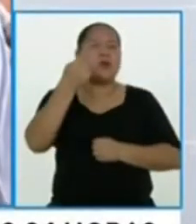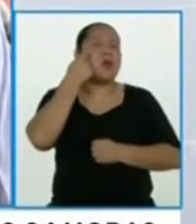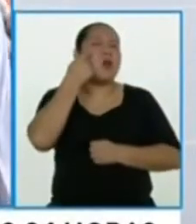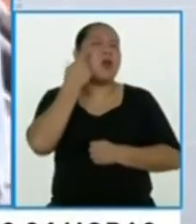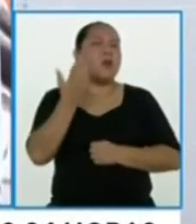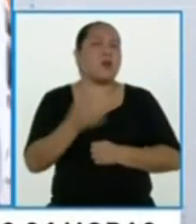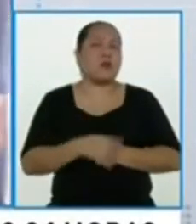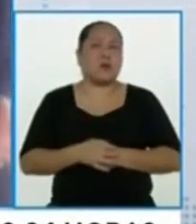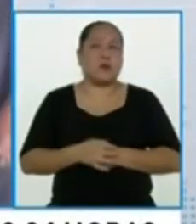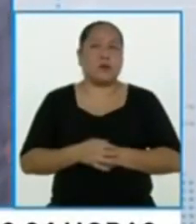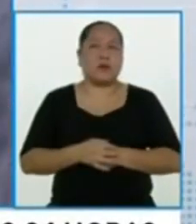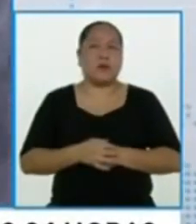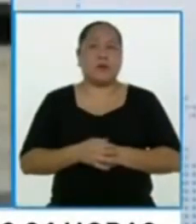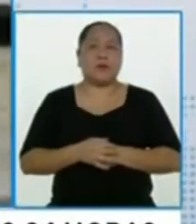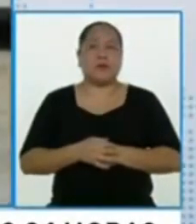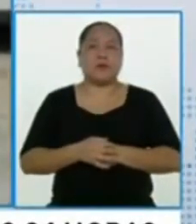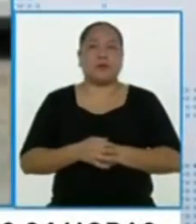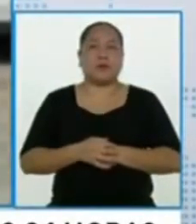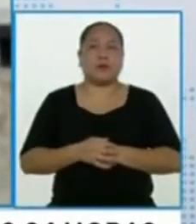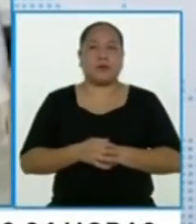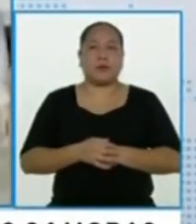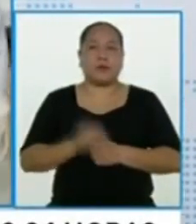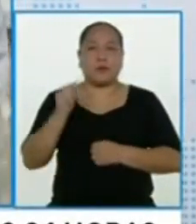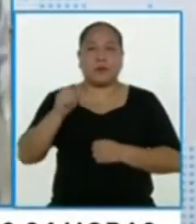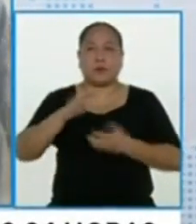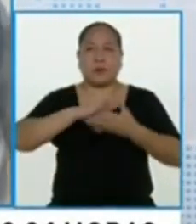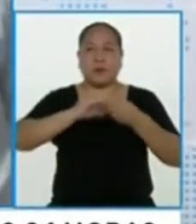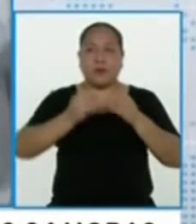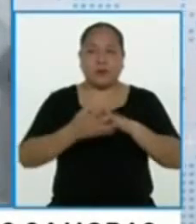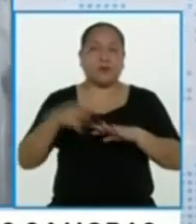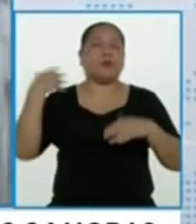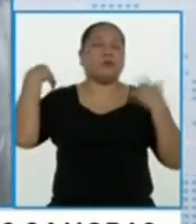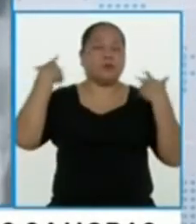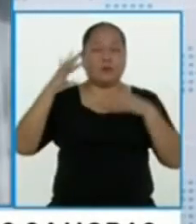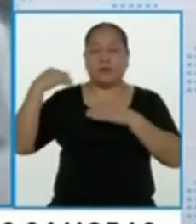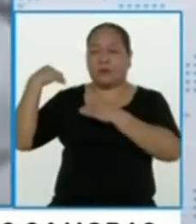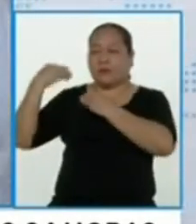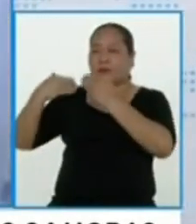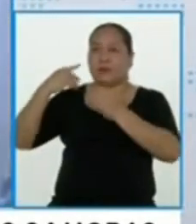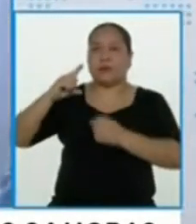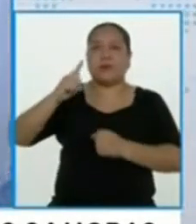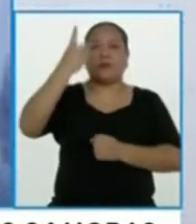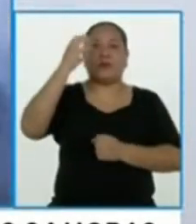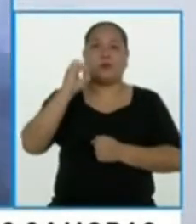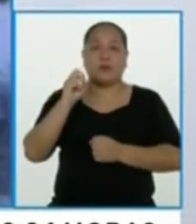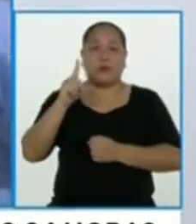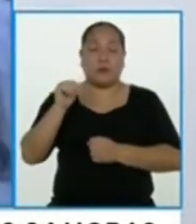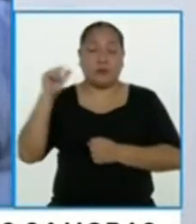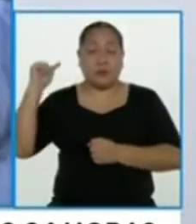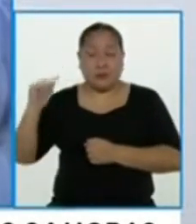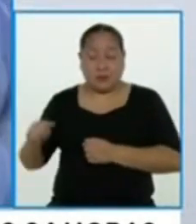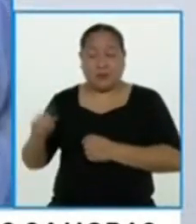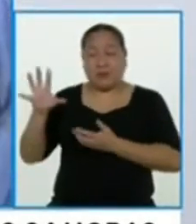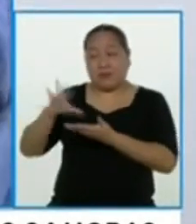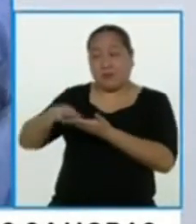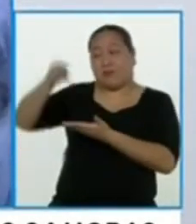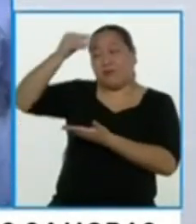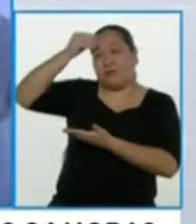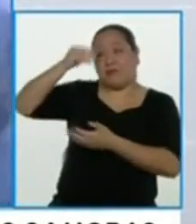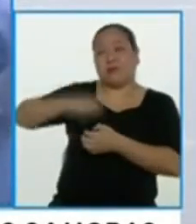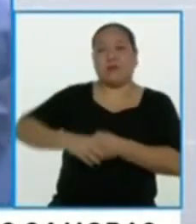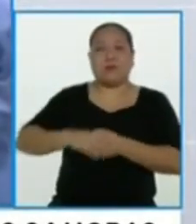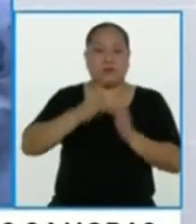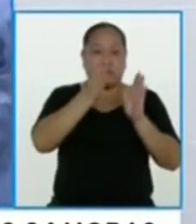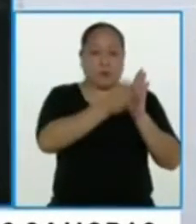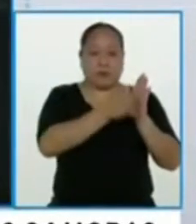al respecto? Es la historia que veníamos comentando de la primera ola, es una lección de la primera ola. Hay indicadores que